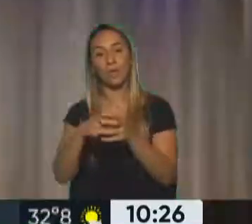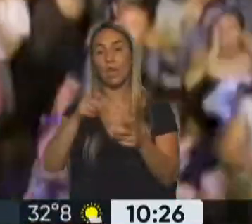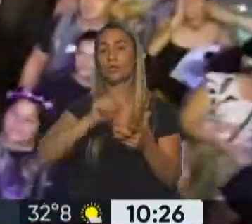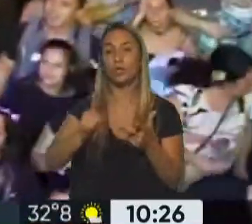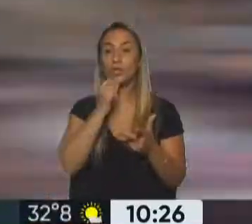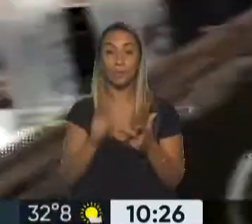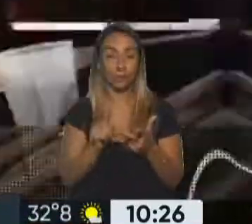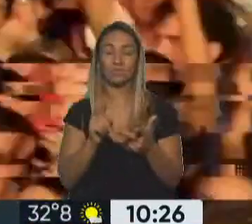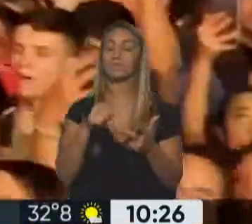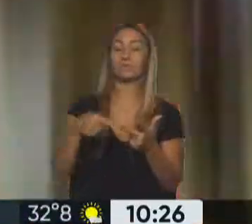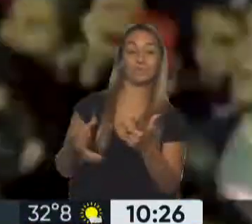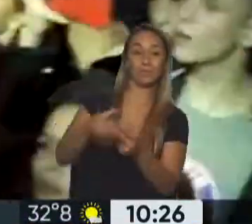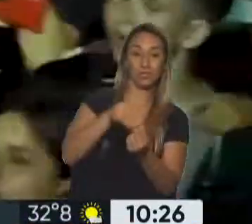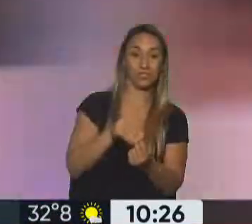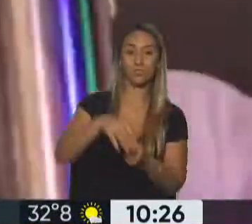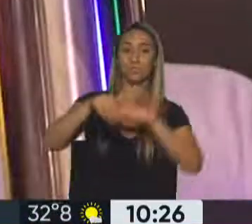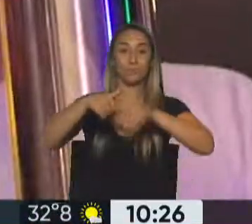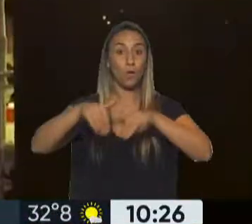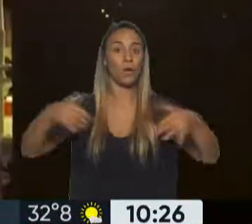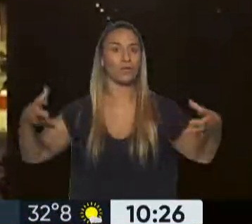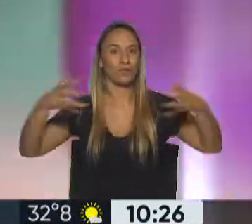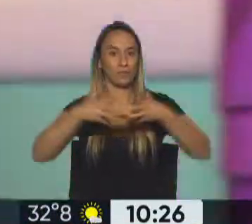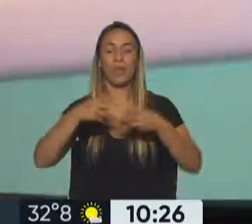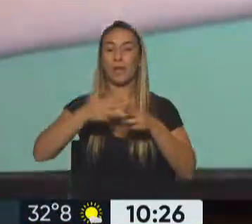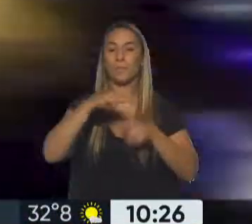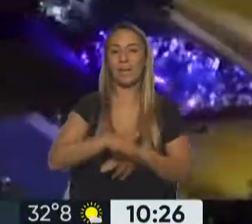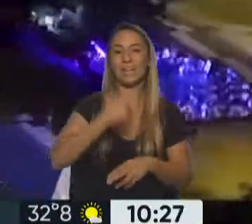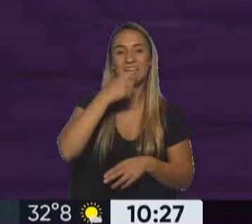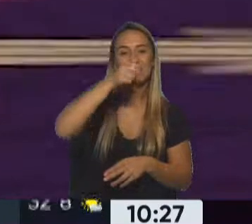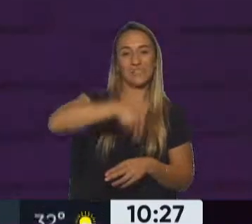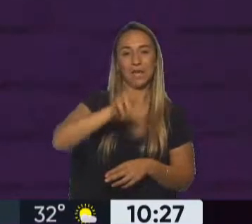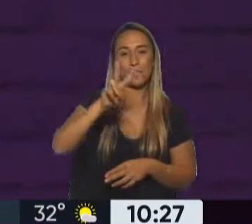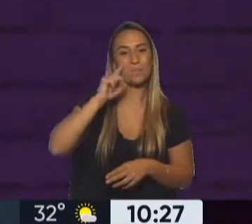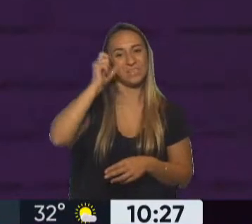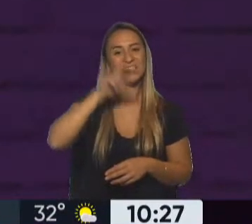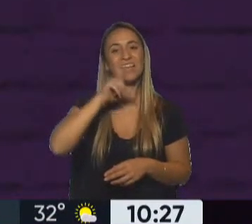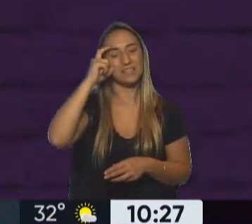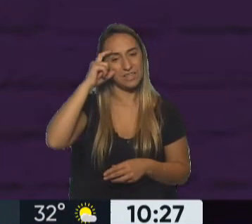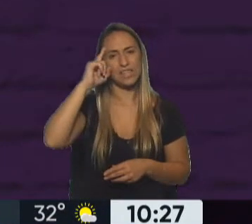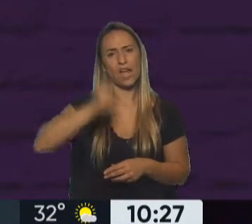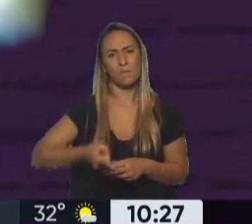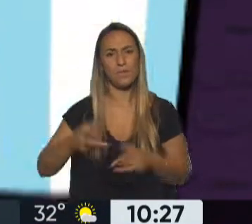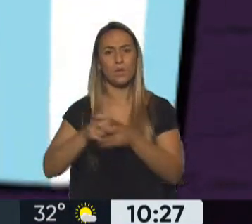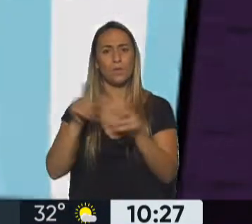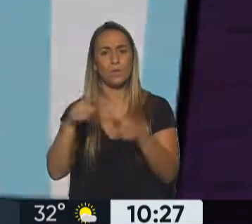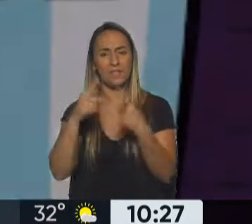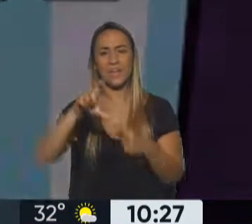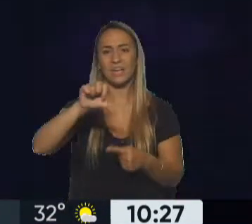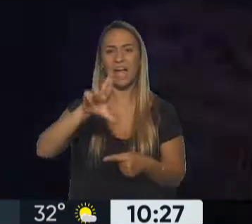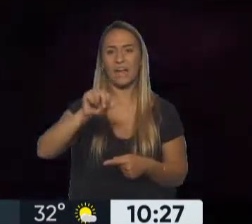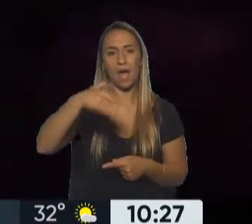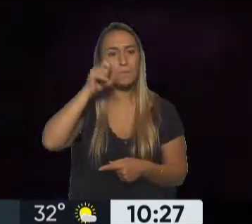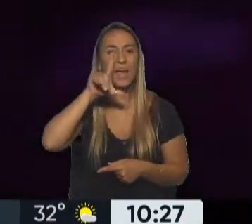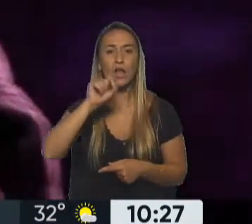con una gran convocatoria para el Parque San Vicente, allí en Godoy Cruz, con Caramelo Santo, Conociendo Rusia. Hay 15